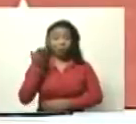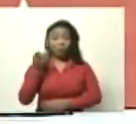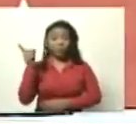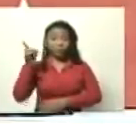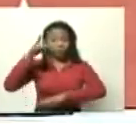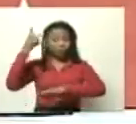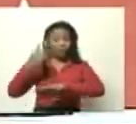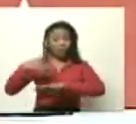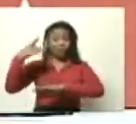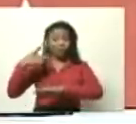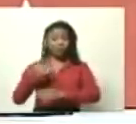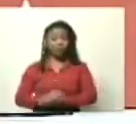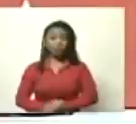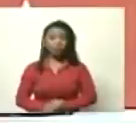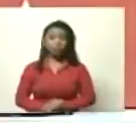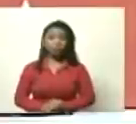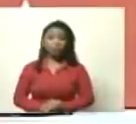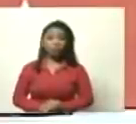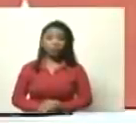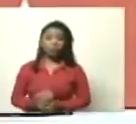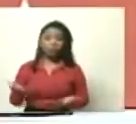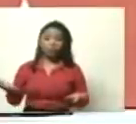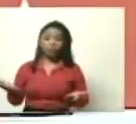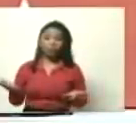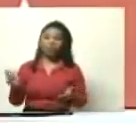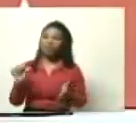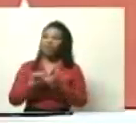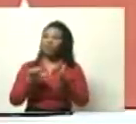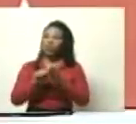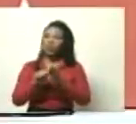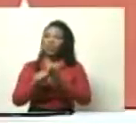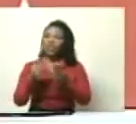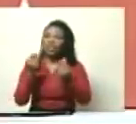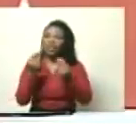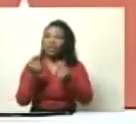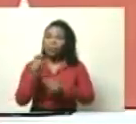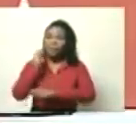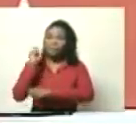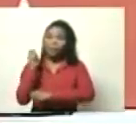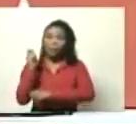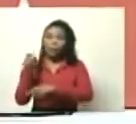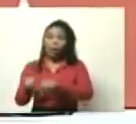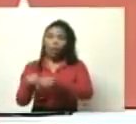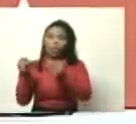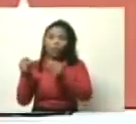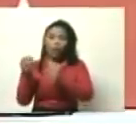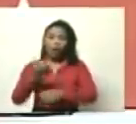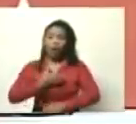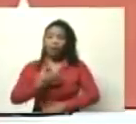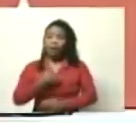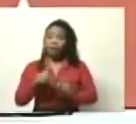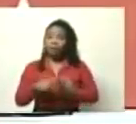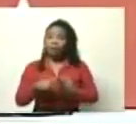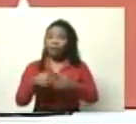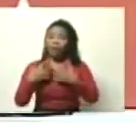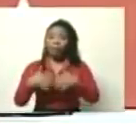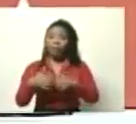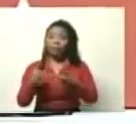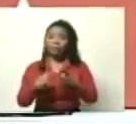grave. Ajá, ¿de dónde van a sacar la plata para resarcir los daños? ¿De la alcaldía, de la